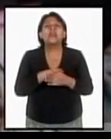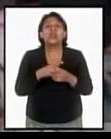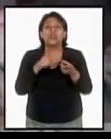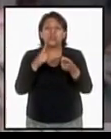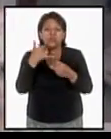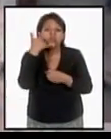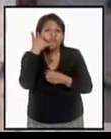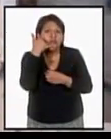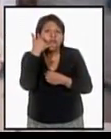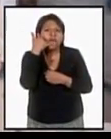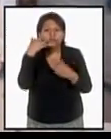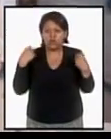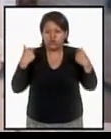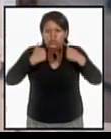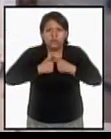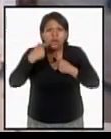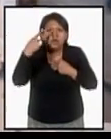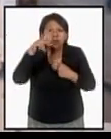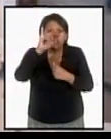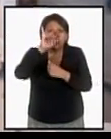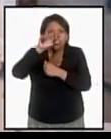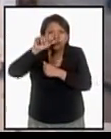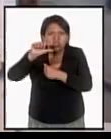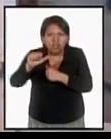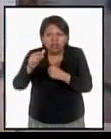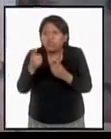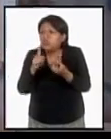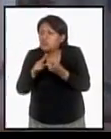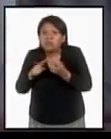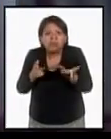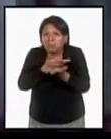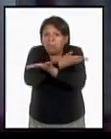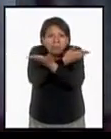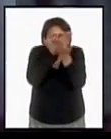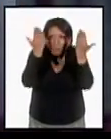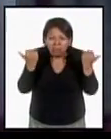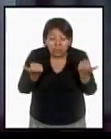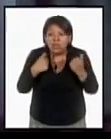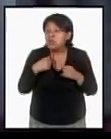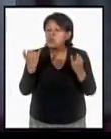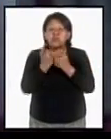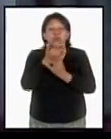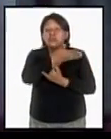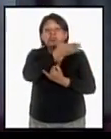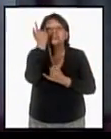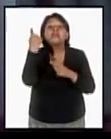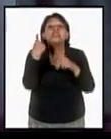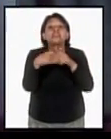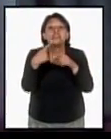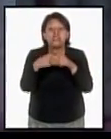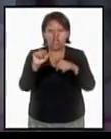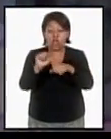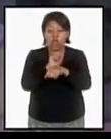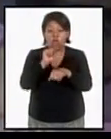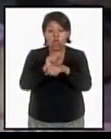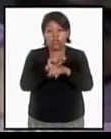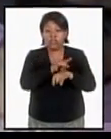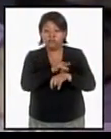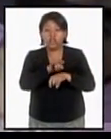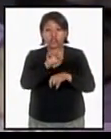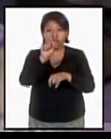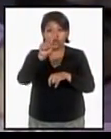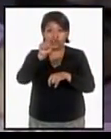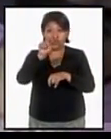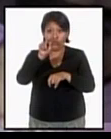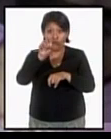teléfono celular ni la chamarra de la que fue despojado Isaac. Tampoco se sabe quién conducía el automóvil Tsuru que lo